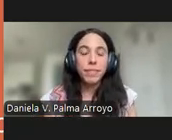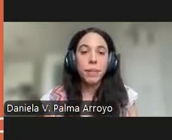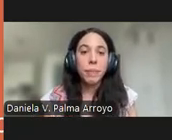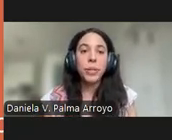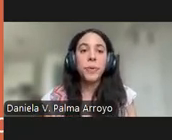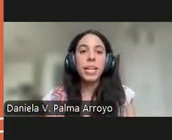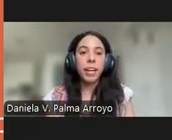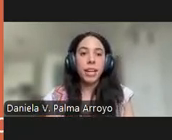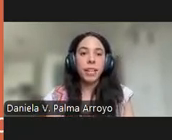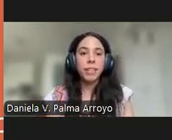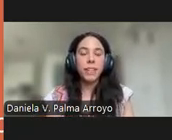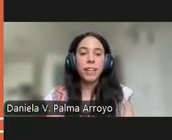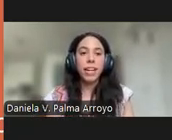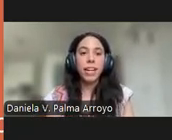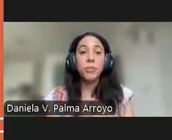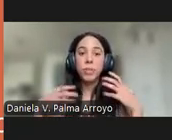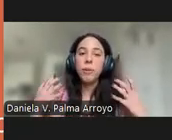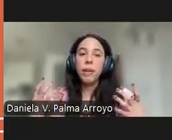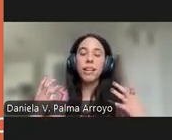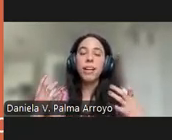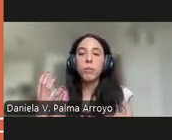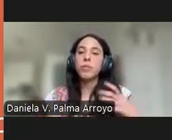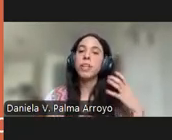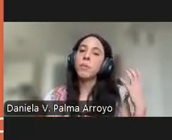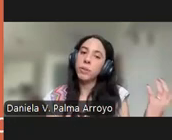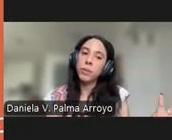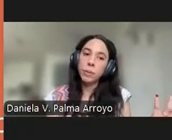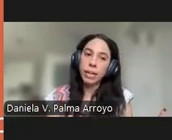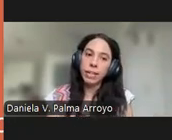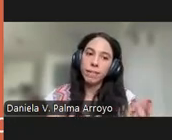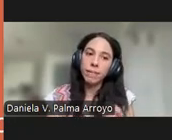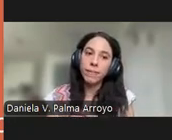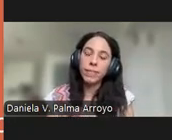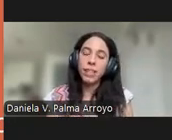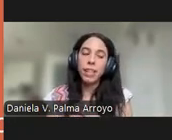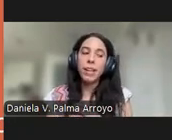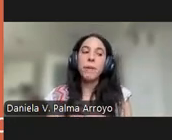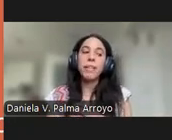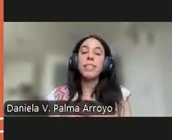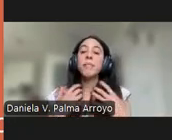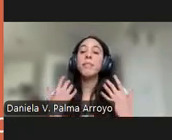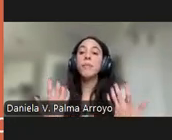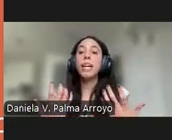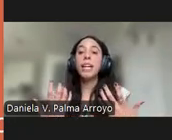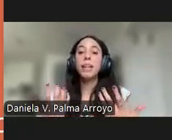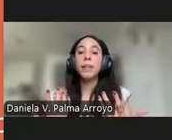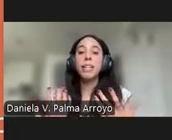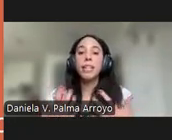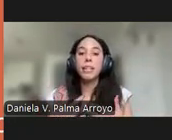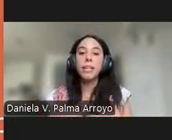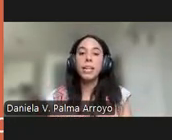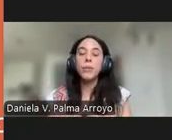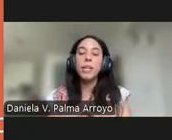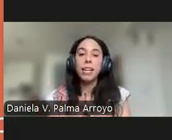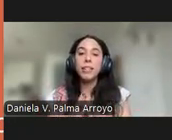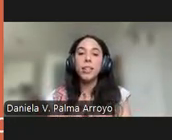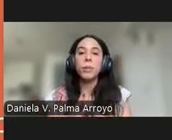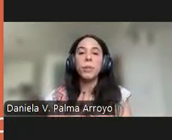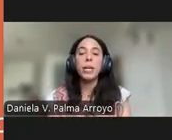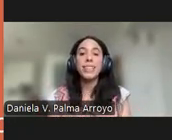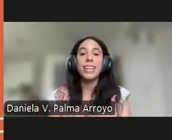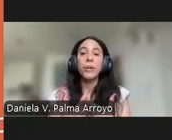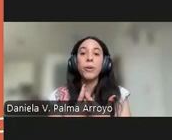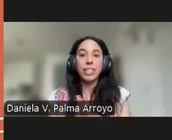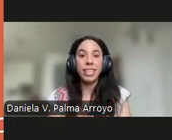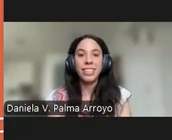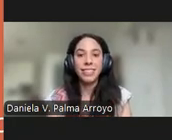Ahora van a ubicar en su silueta un segundo lugar. Para ese segundo lugar ahora quiero que lo ubiquen como